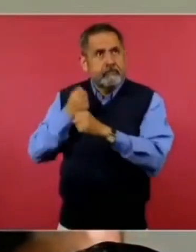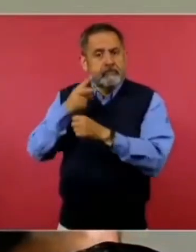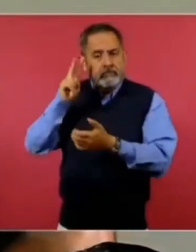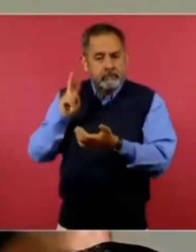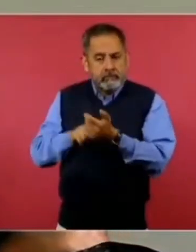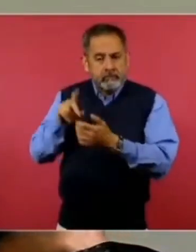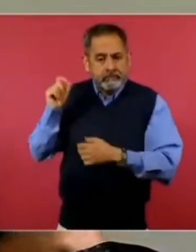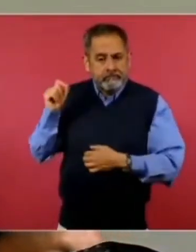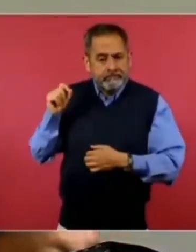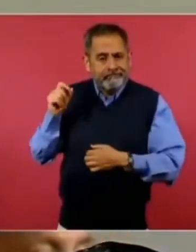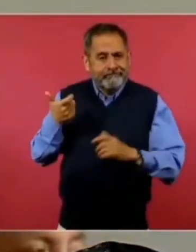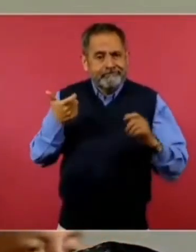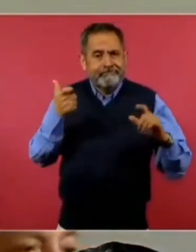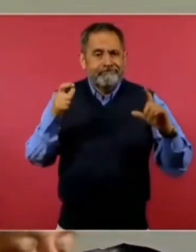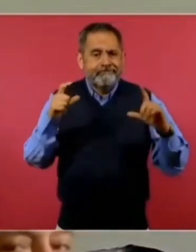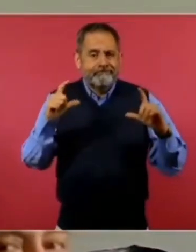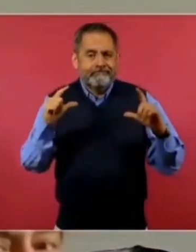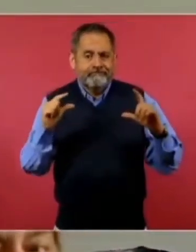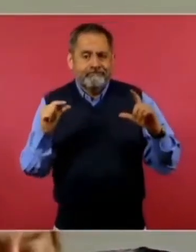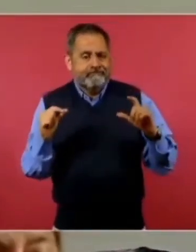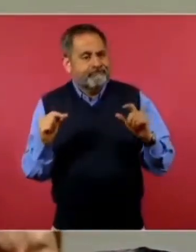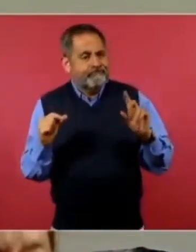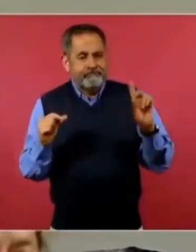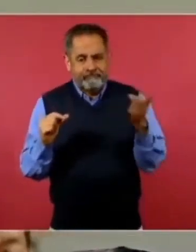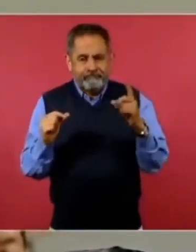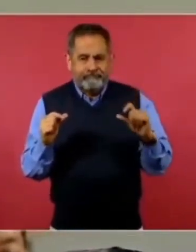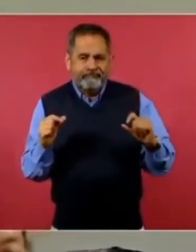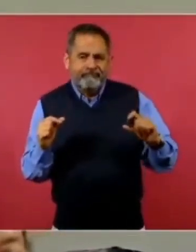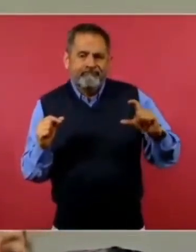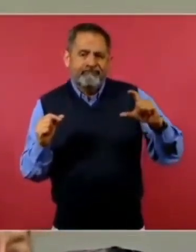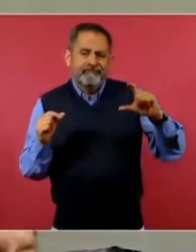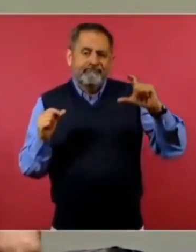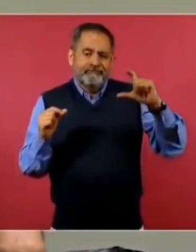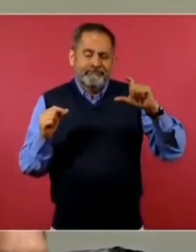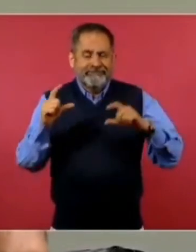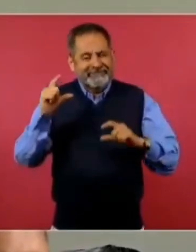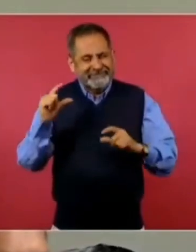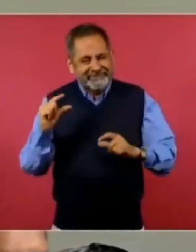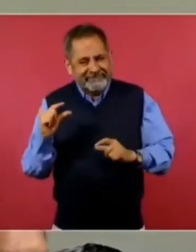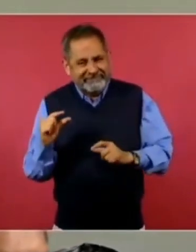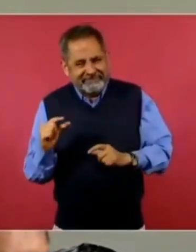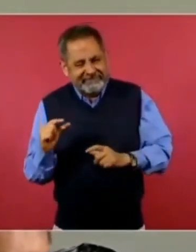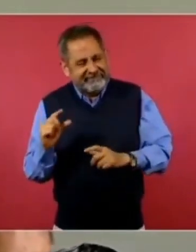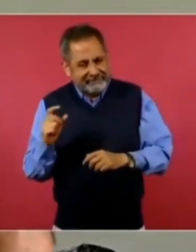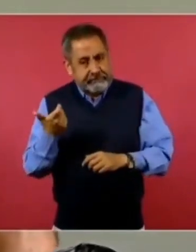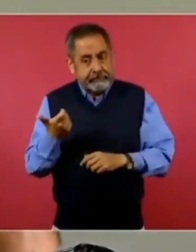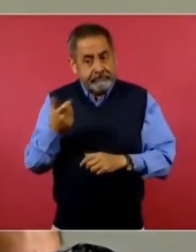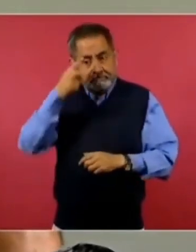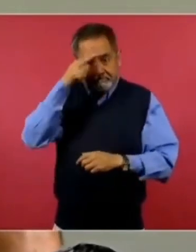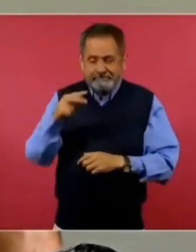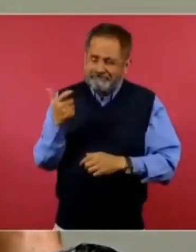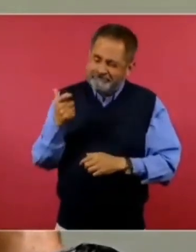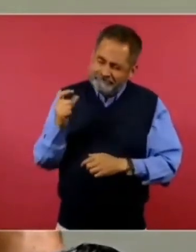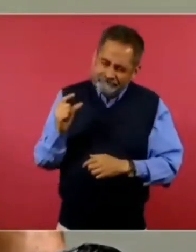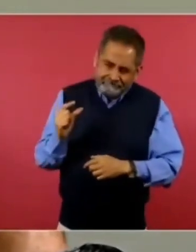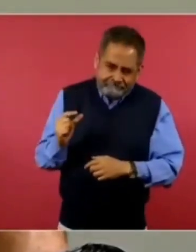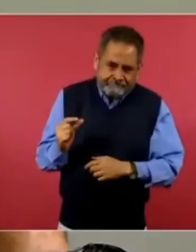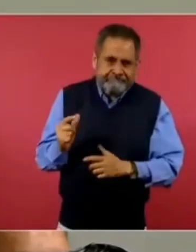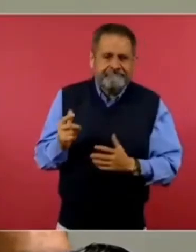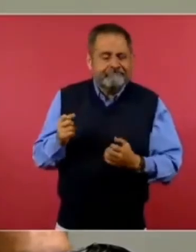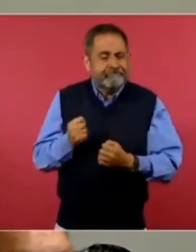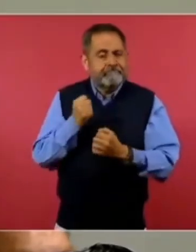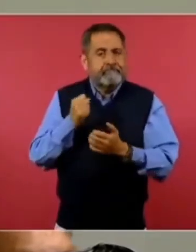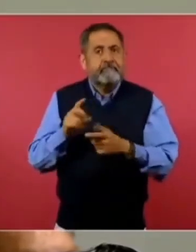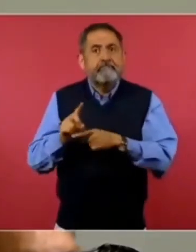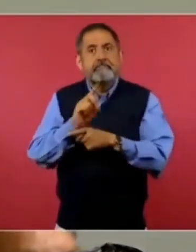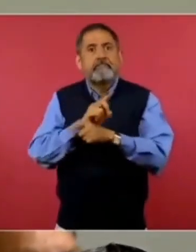2020, este primer semestre del 2024. Esto no se veía desde